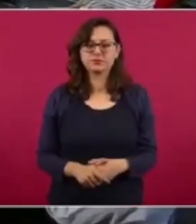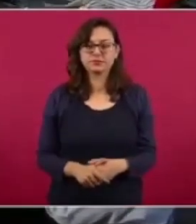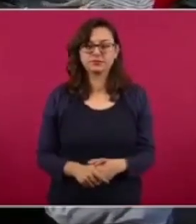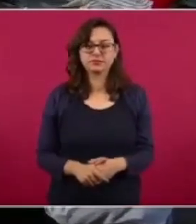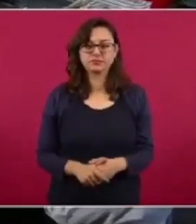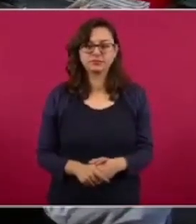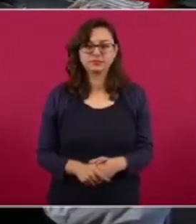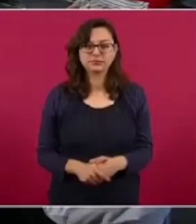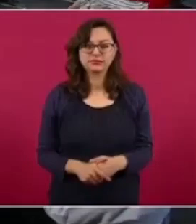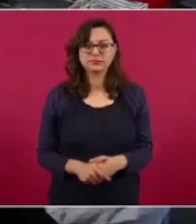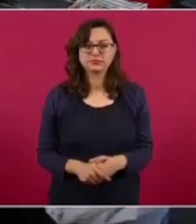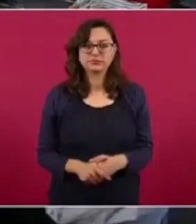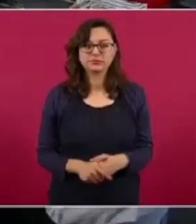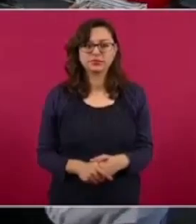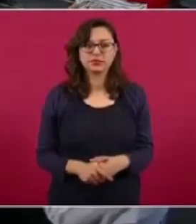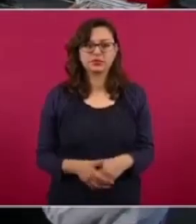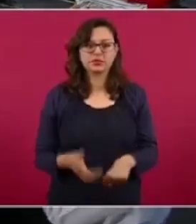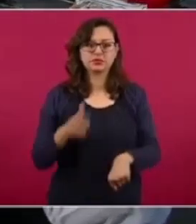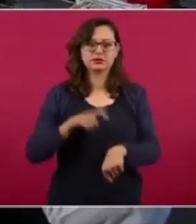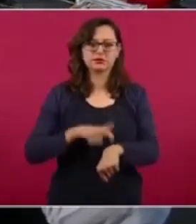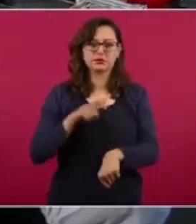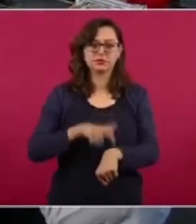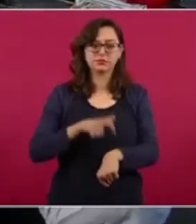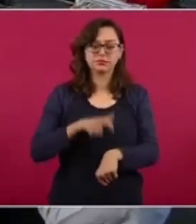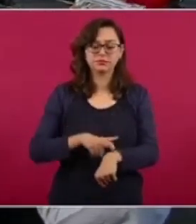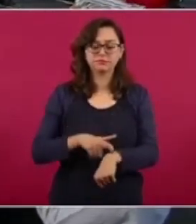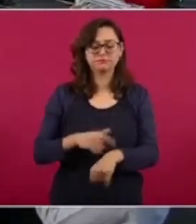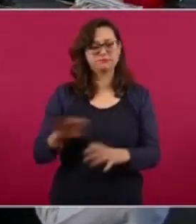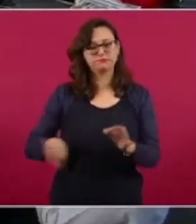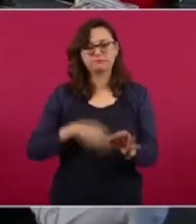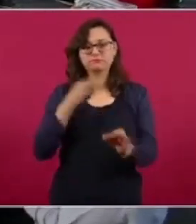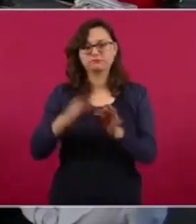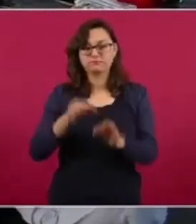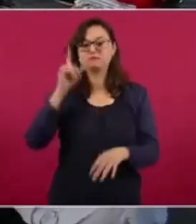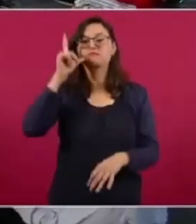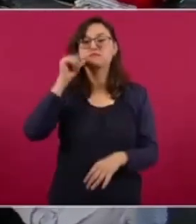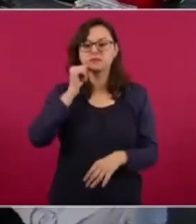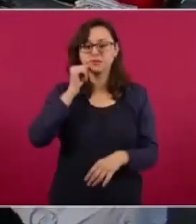Yo lo dejamos para mañana. Ya es tarde. ¿Se va a reunir con Silvio